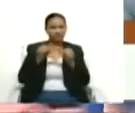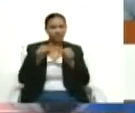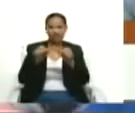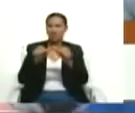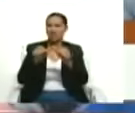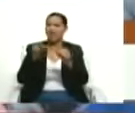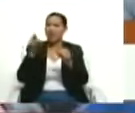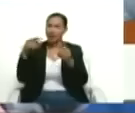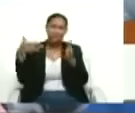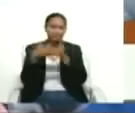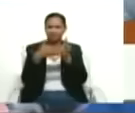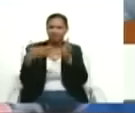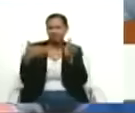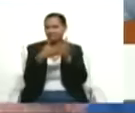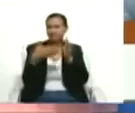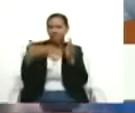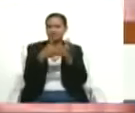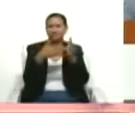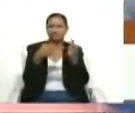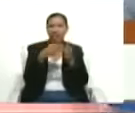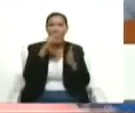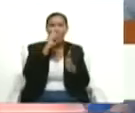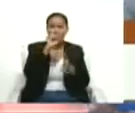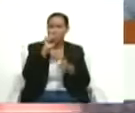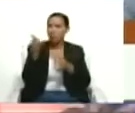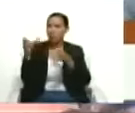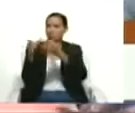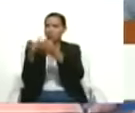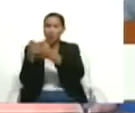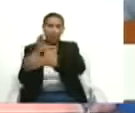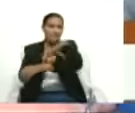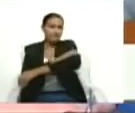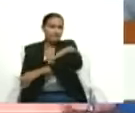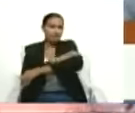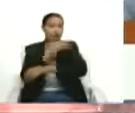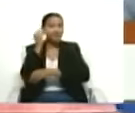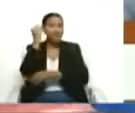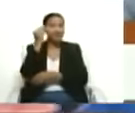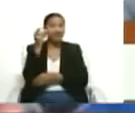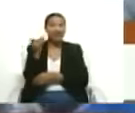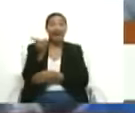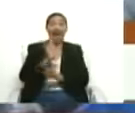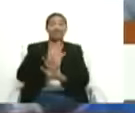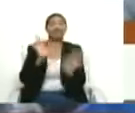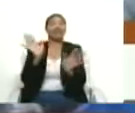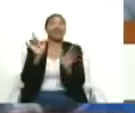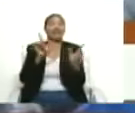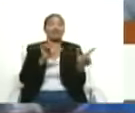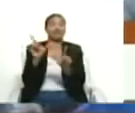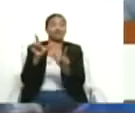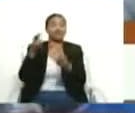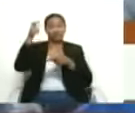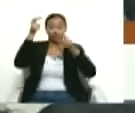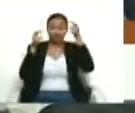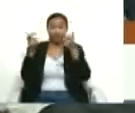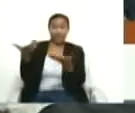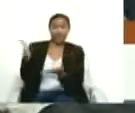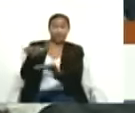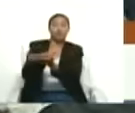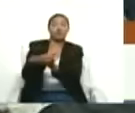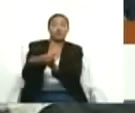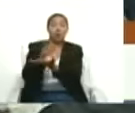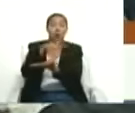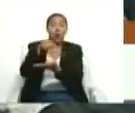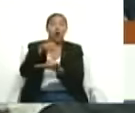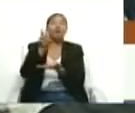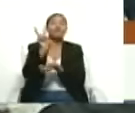Ellos pensaban que apartando al comandante Chávez, este pueblo se rendiría y que